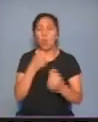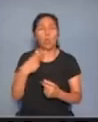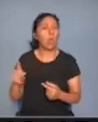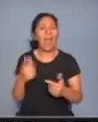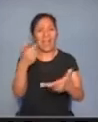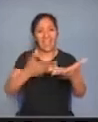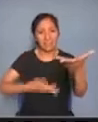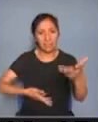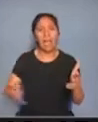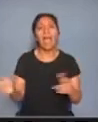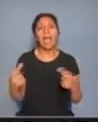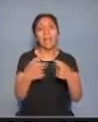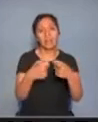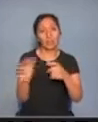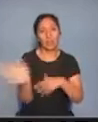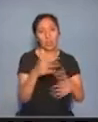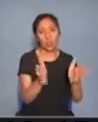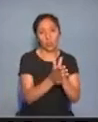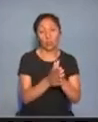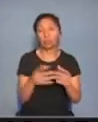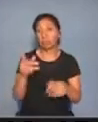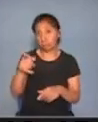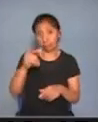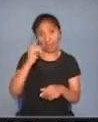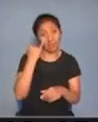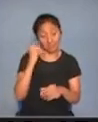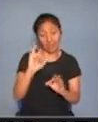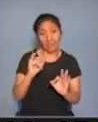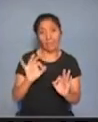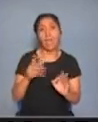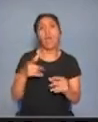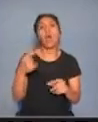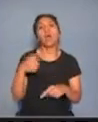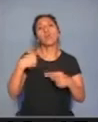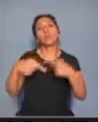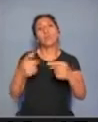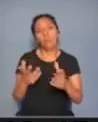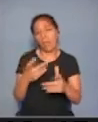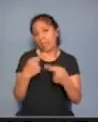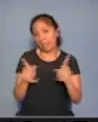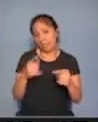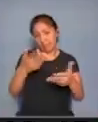asociación todos juntos y ya saben todos podemos colaborar para que continúen haciendo diversas actividades